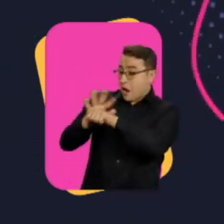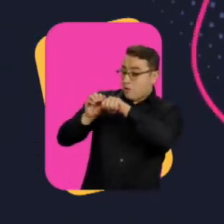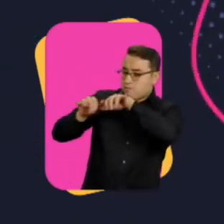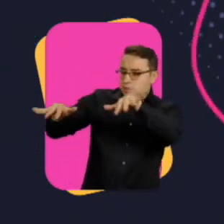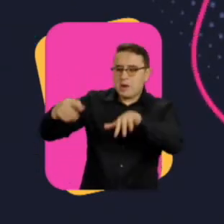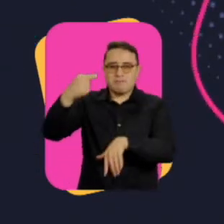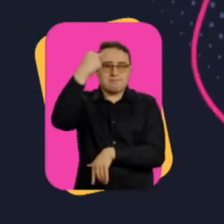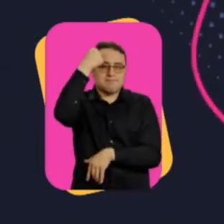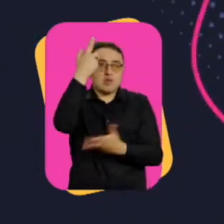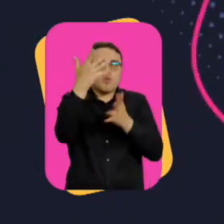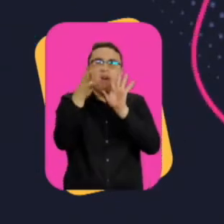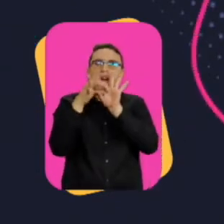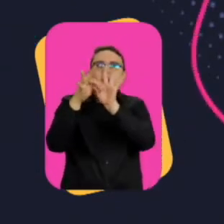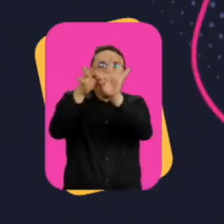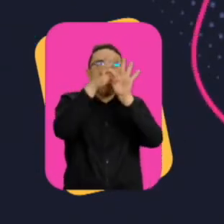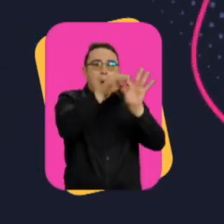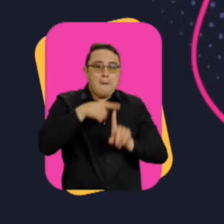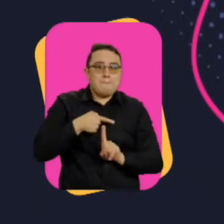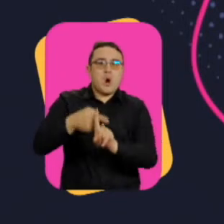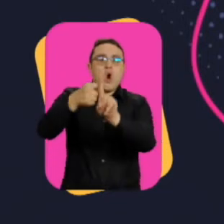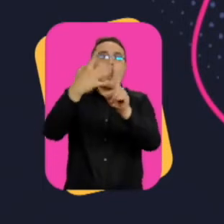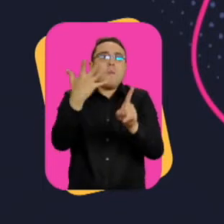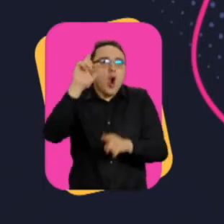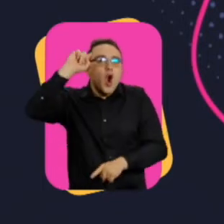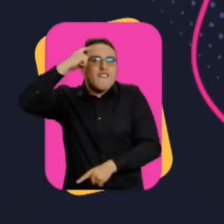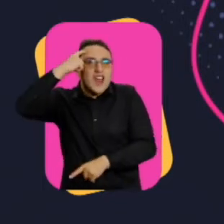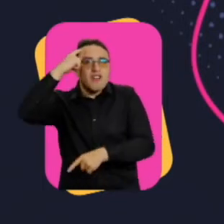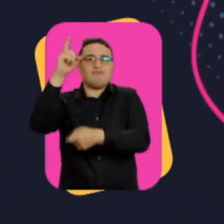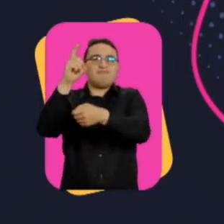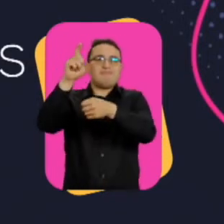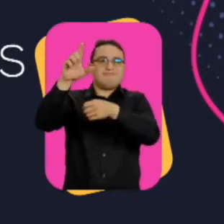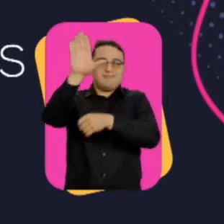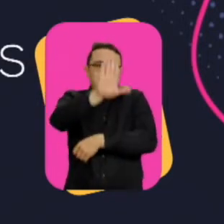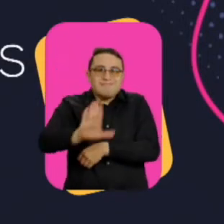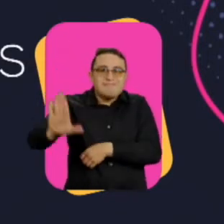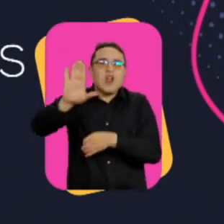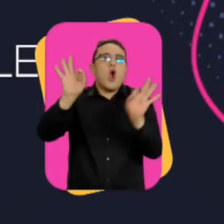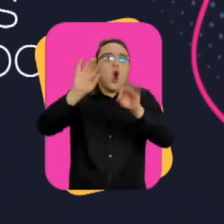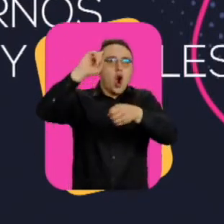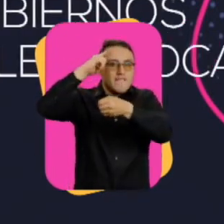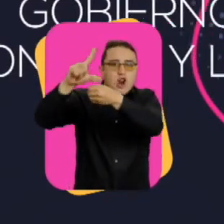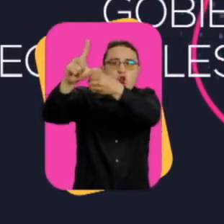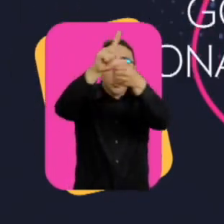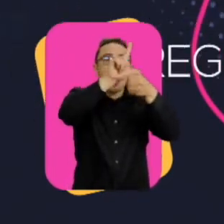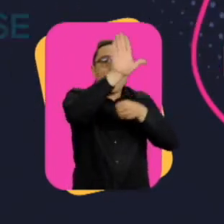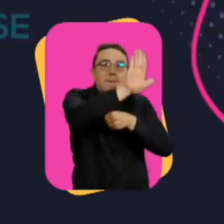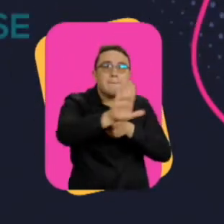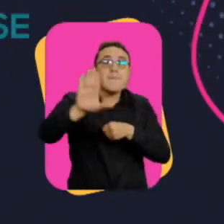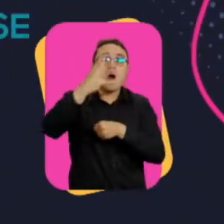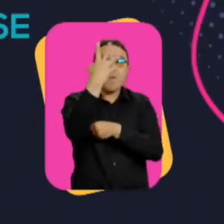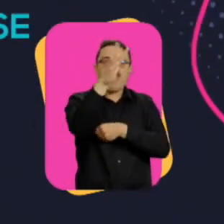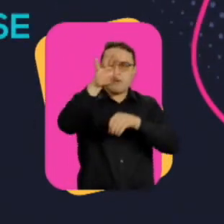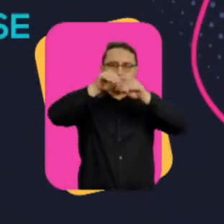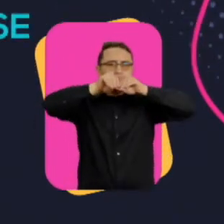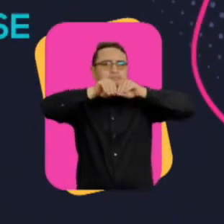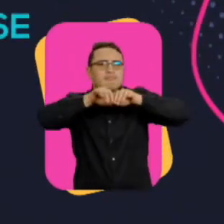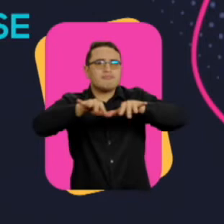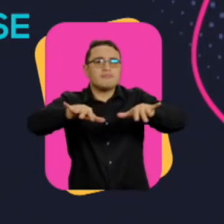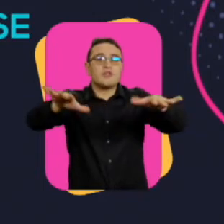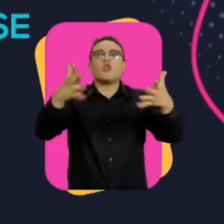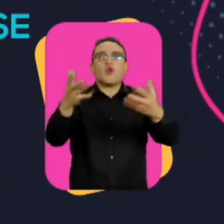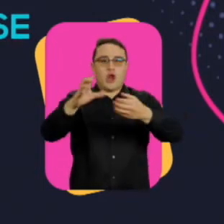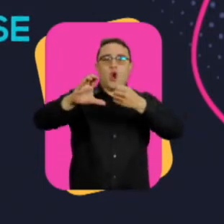relaciones positivas con los gobiernos regionales y locales de los 14 departamentos que conforman la región del